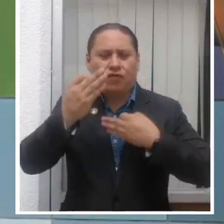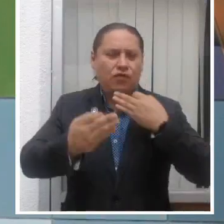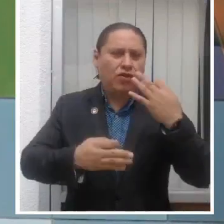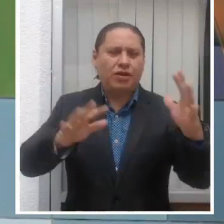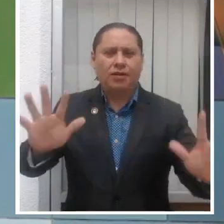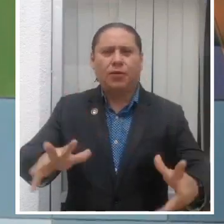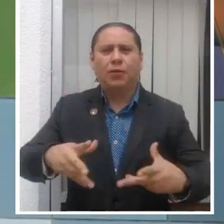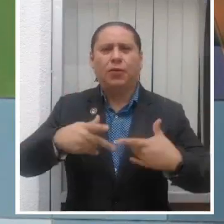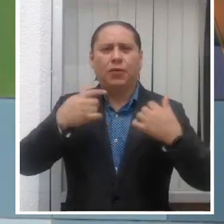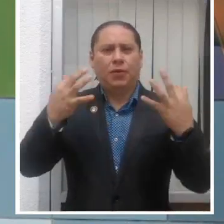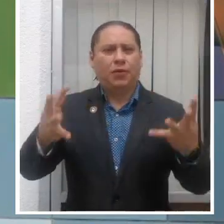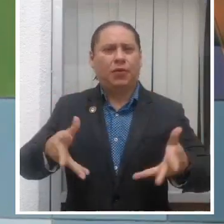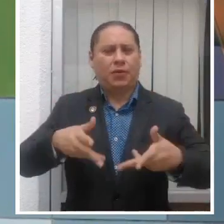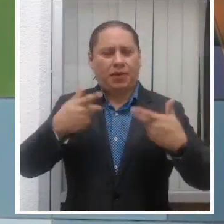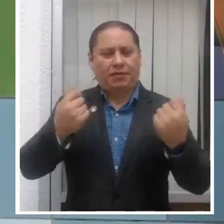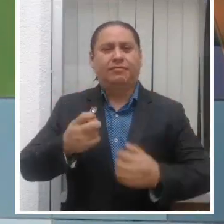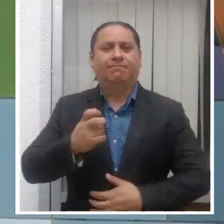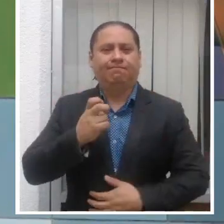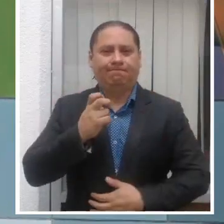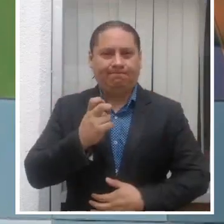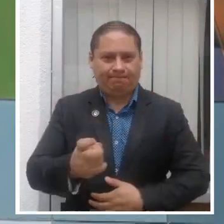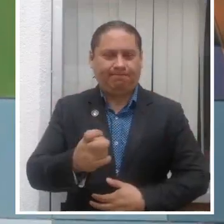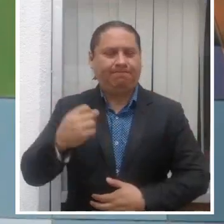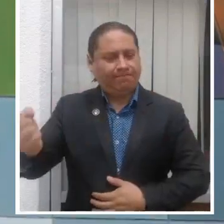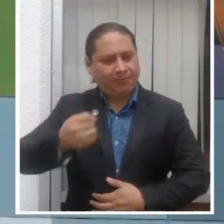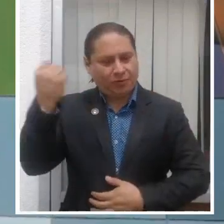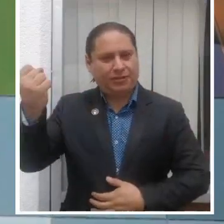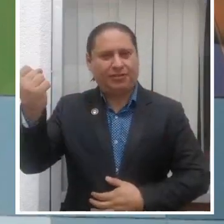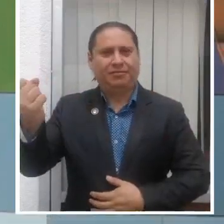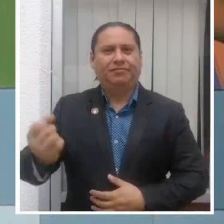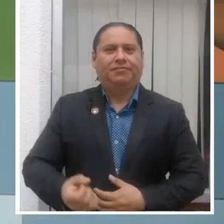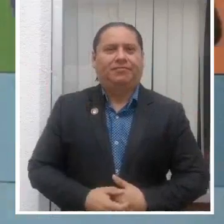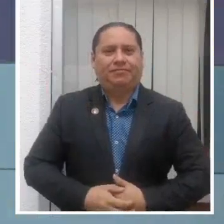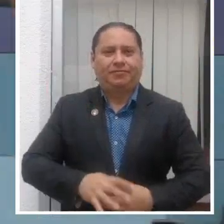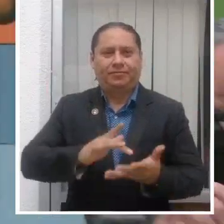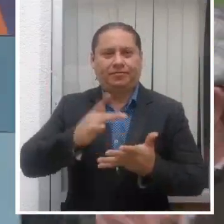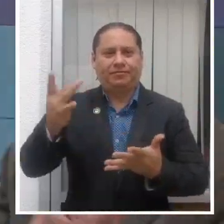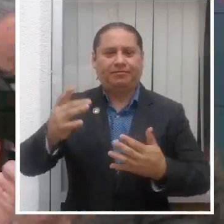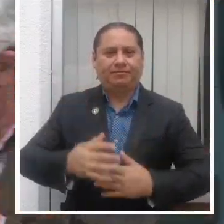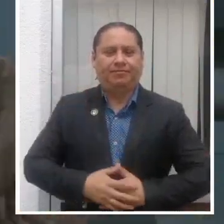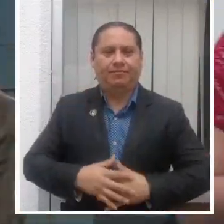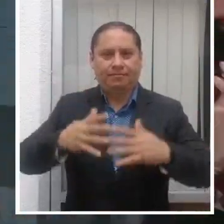juncia y luz. Así que enhorabuena.